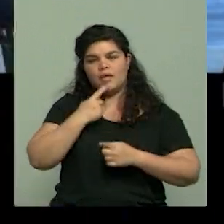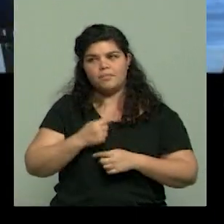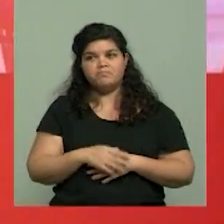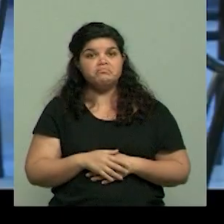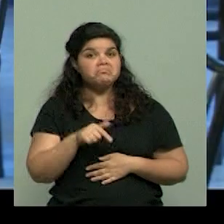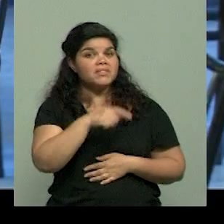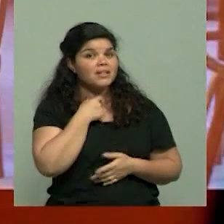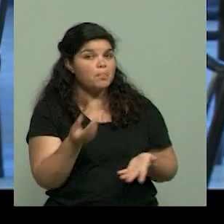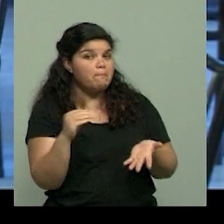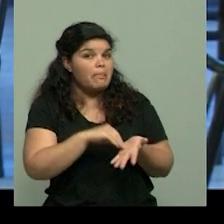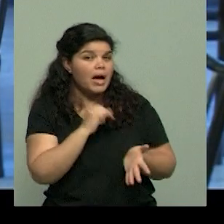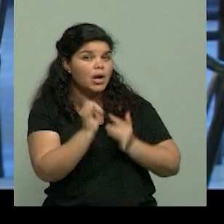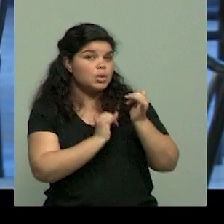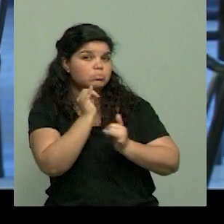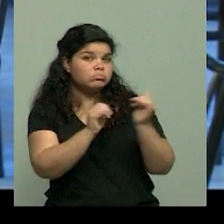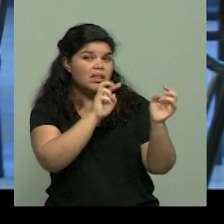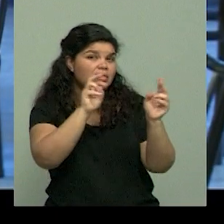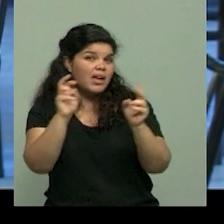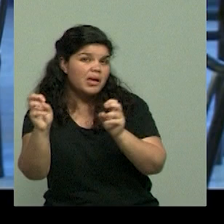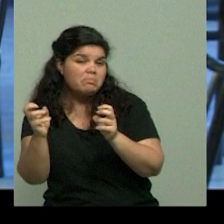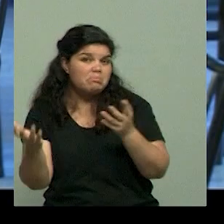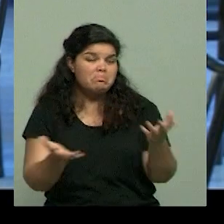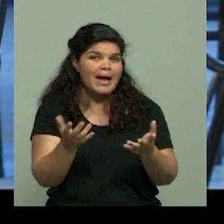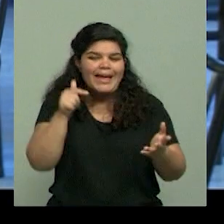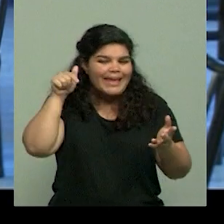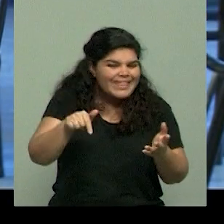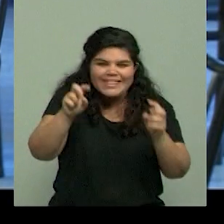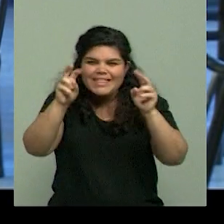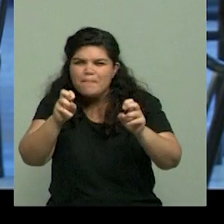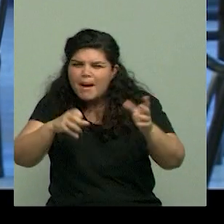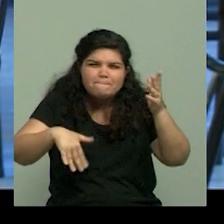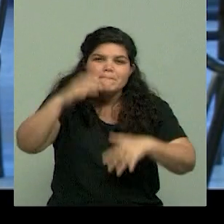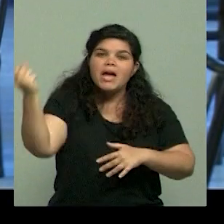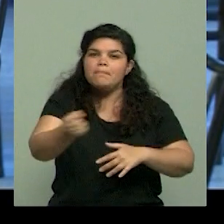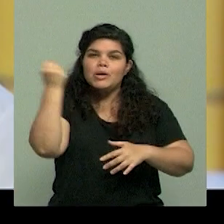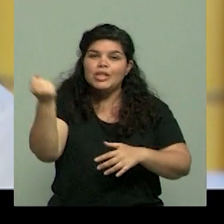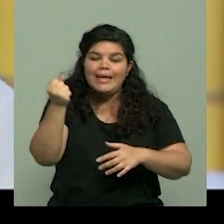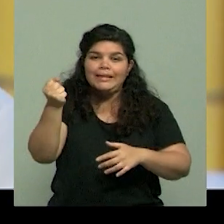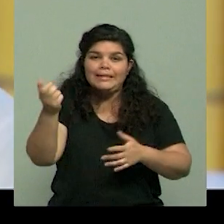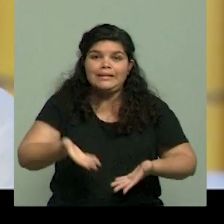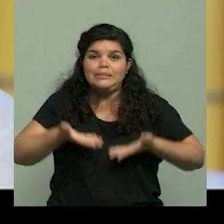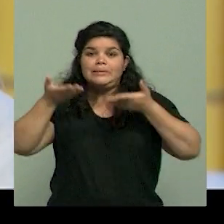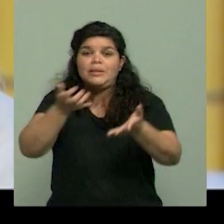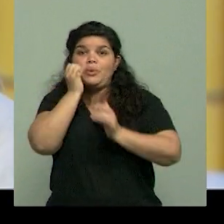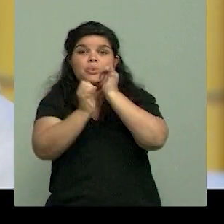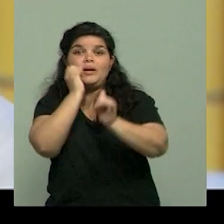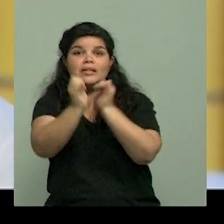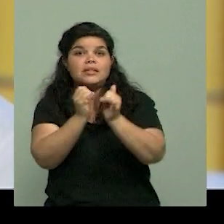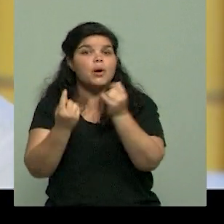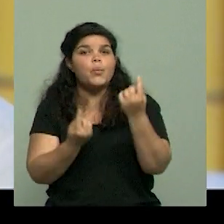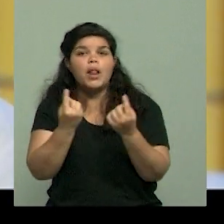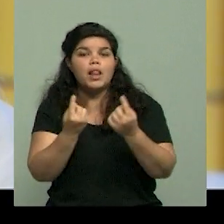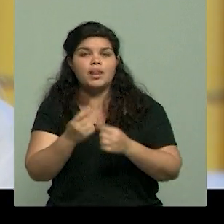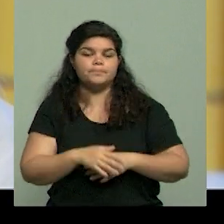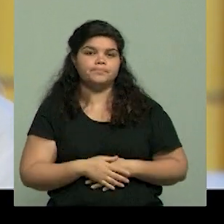algo más que quieras justamente decir, esto es importante tenerlo en cuenta y no se olviden de esto? Lo más importante es